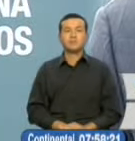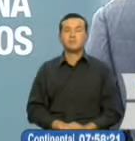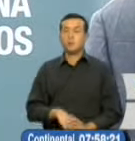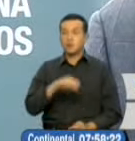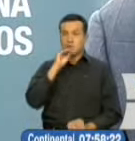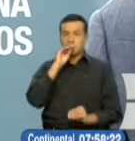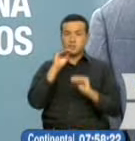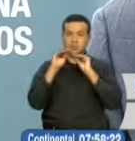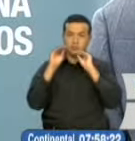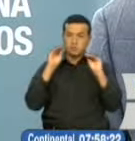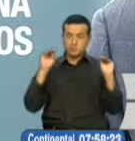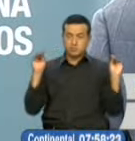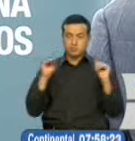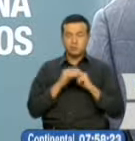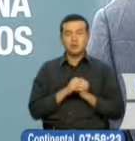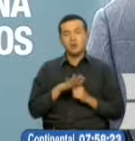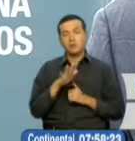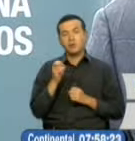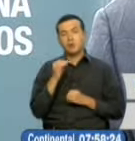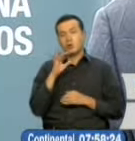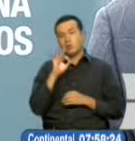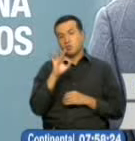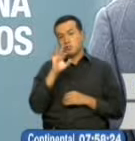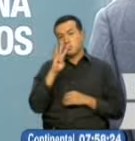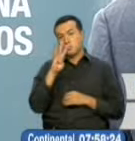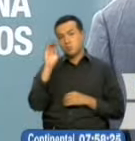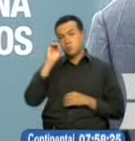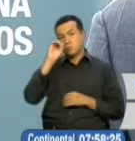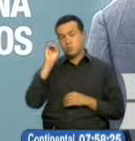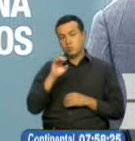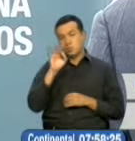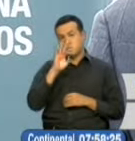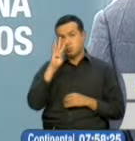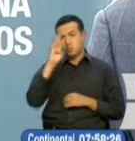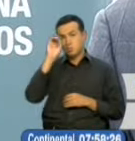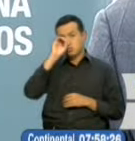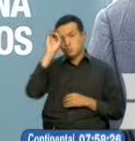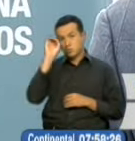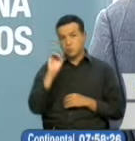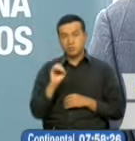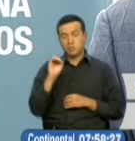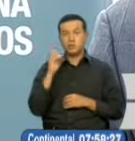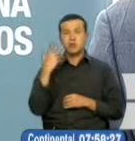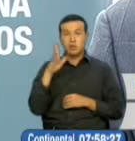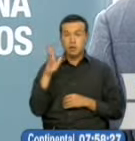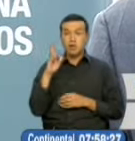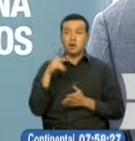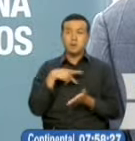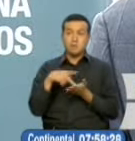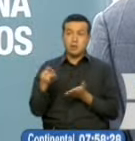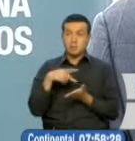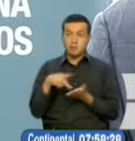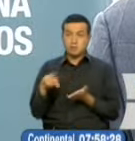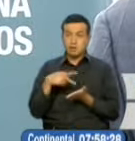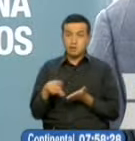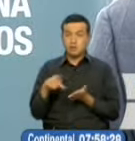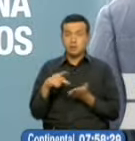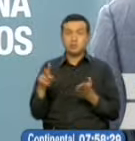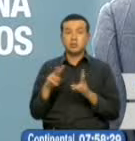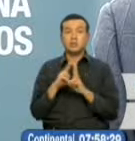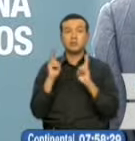informarles que aproximadamente el 94% de los valores indemnizados